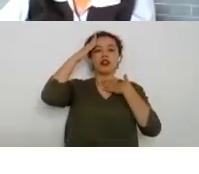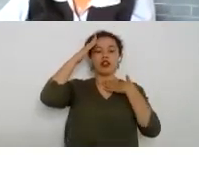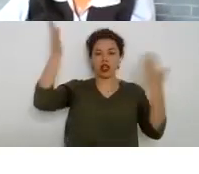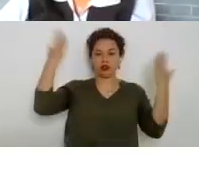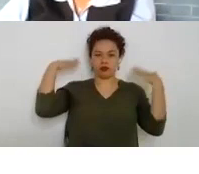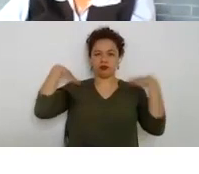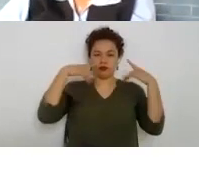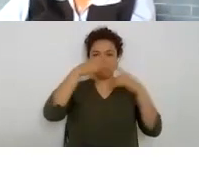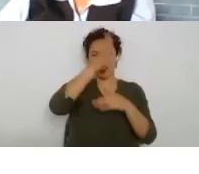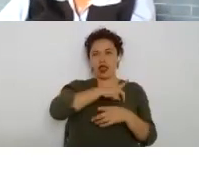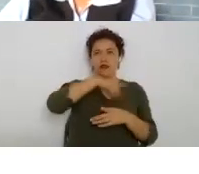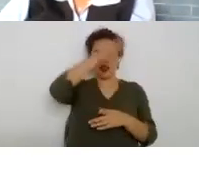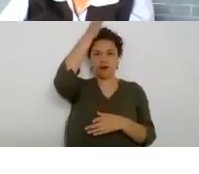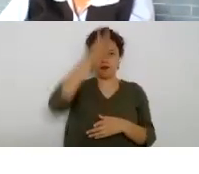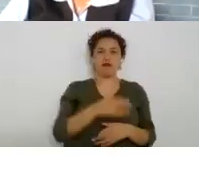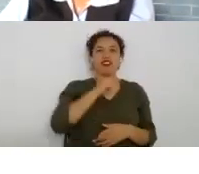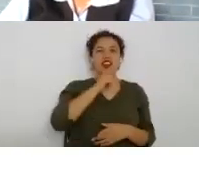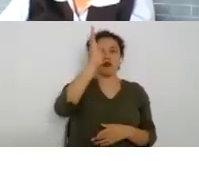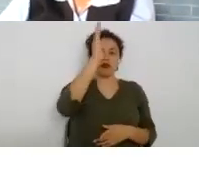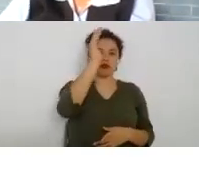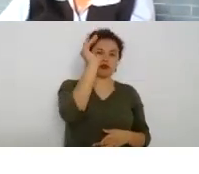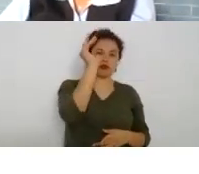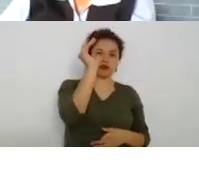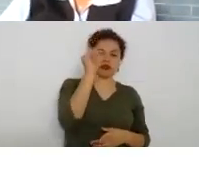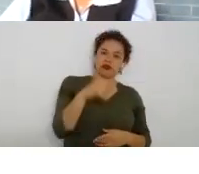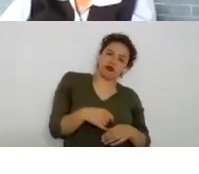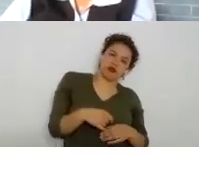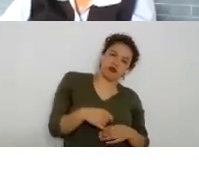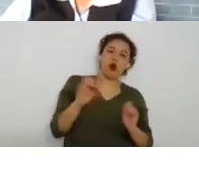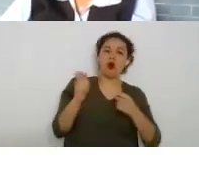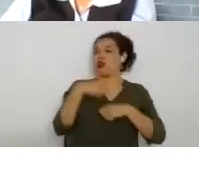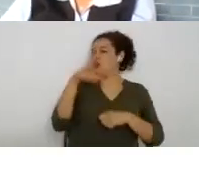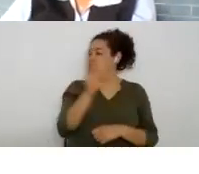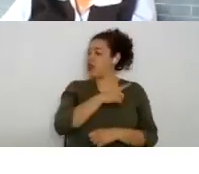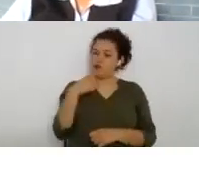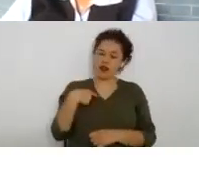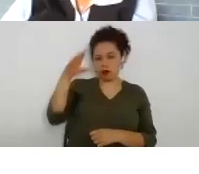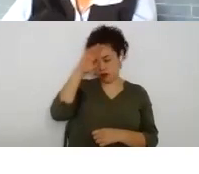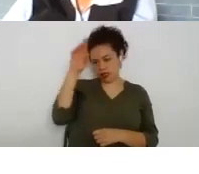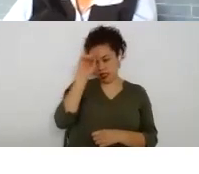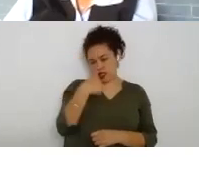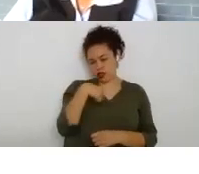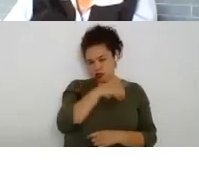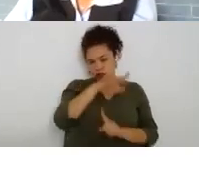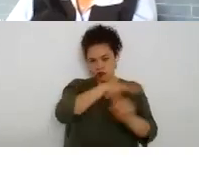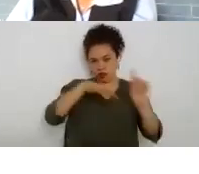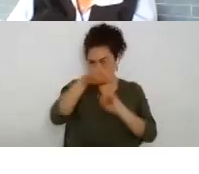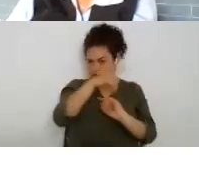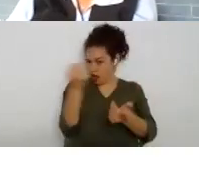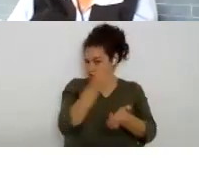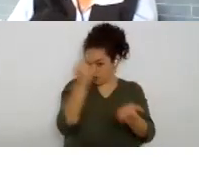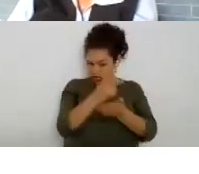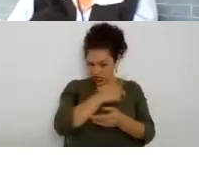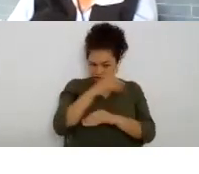general. ¿De acuerdo? Okay. Esto siempre lo voy a considerar cada vez que yo decida o la situación me force a mover